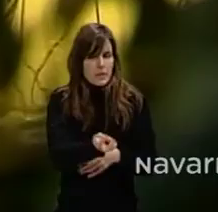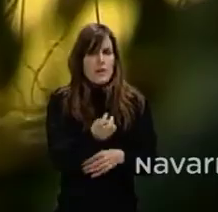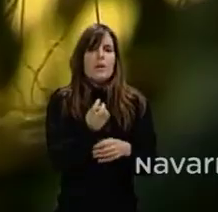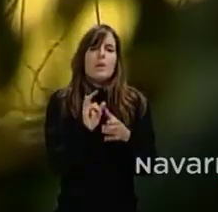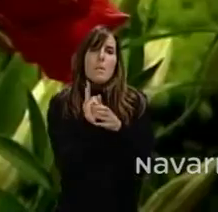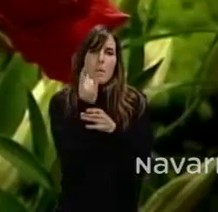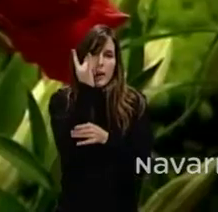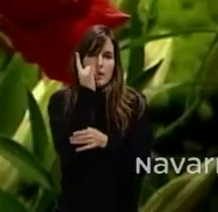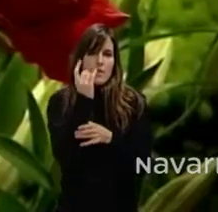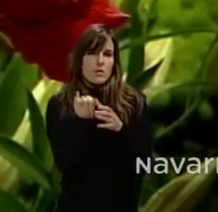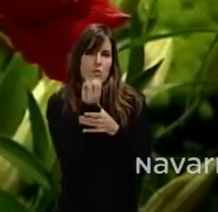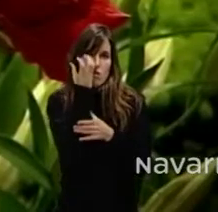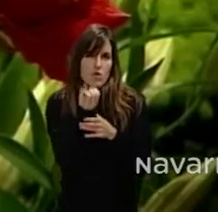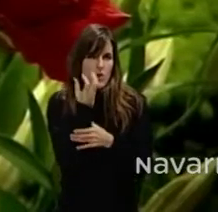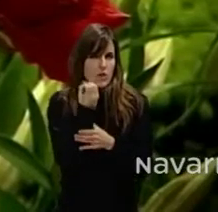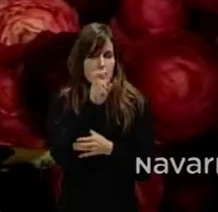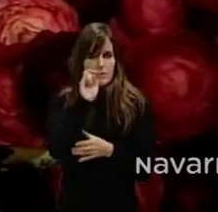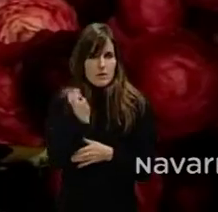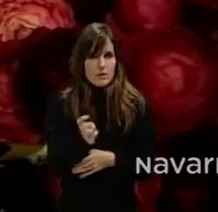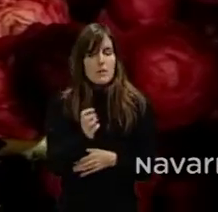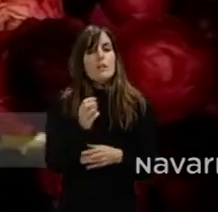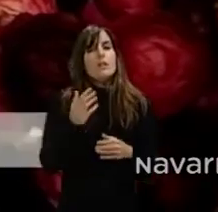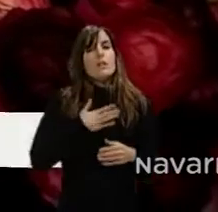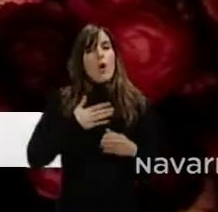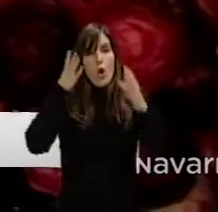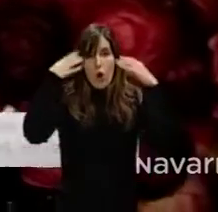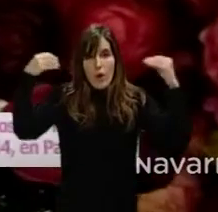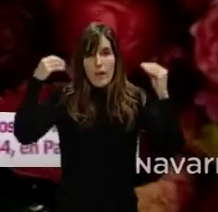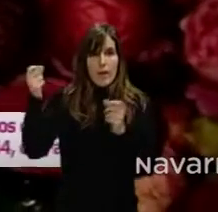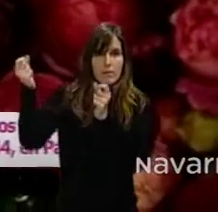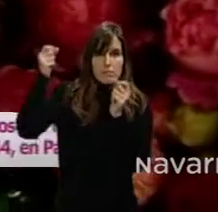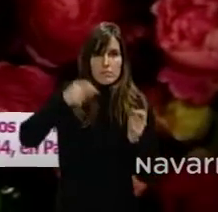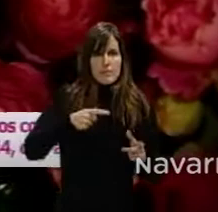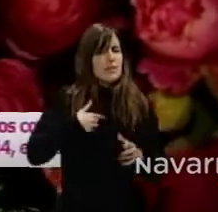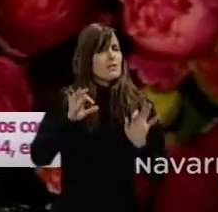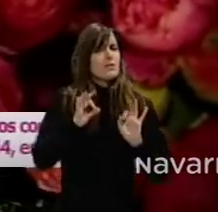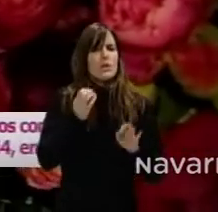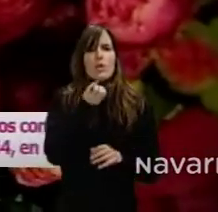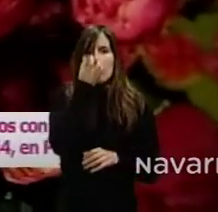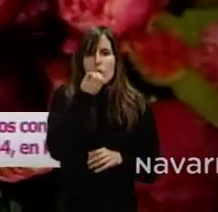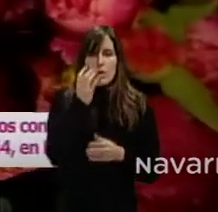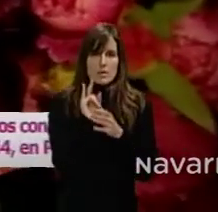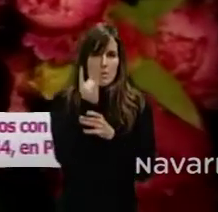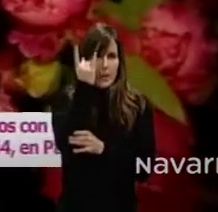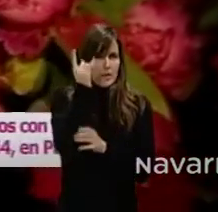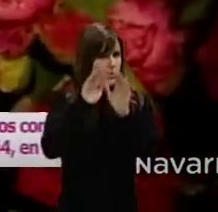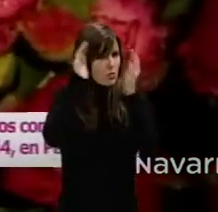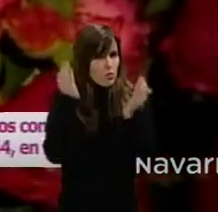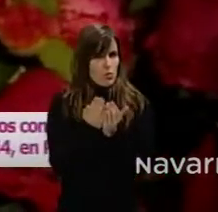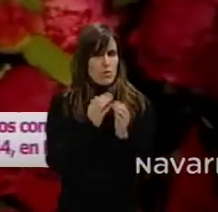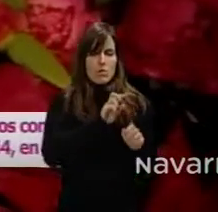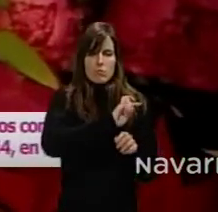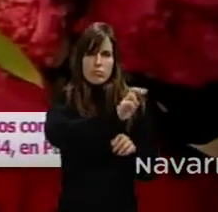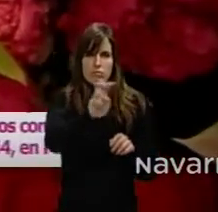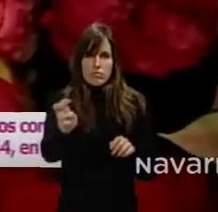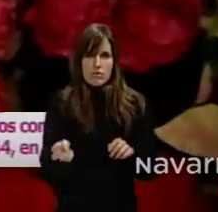plantas y flores que se compran en Holanda es decir está especializado en todas las flores y plantas del mundo todos